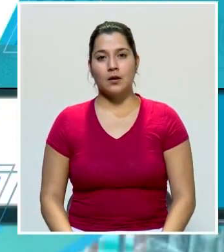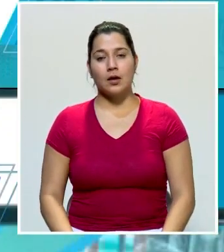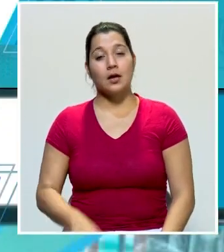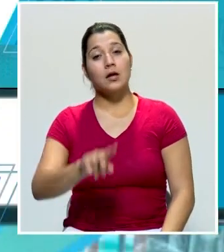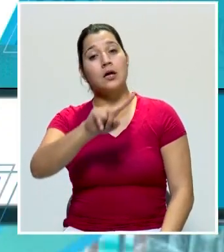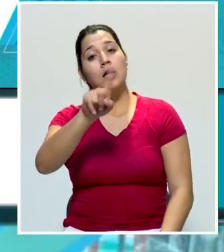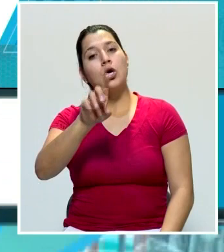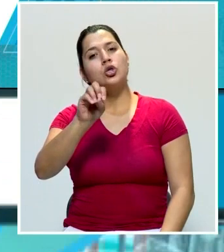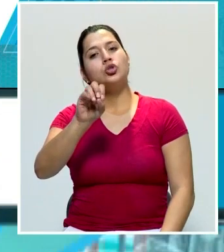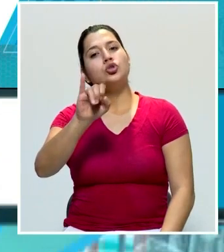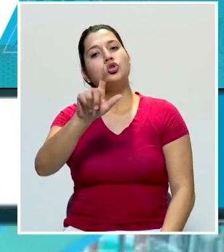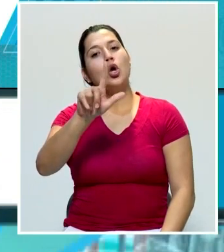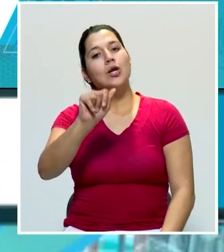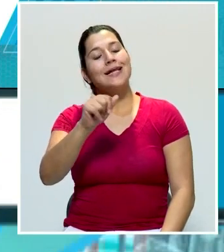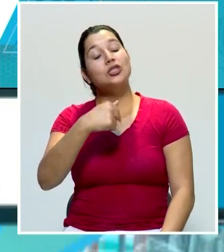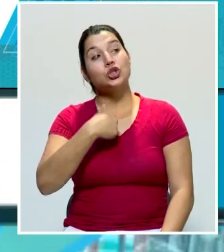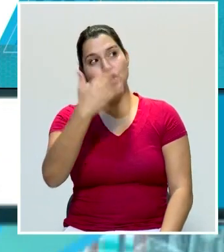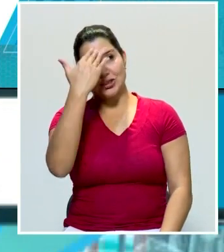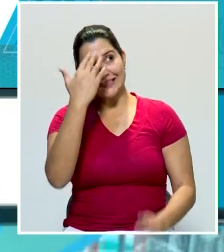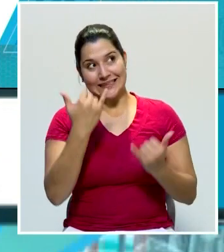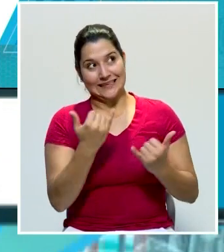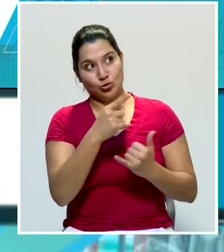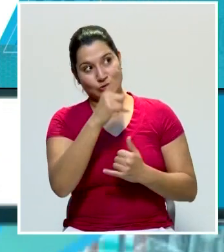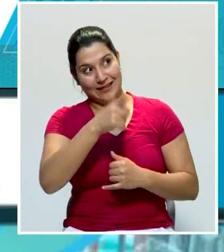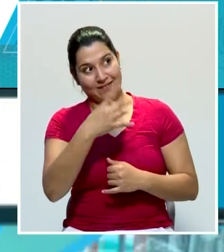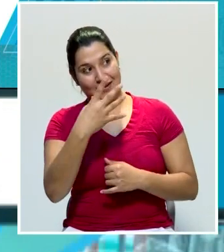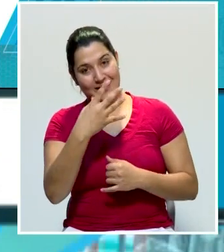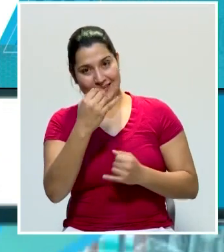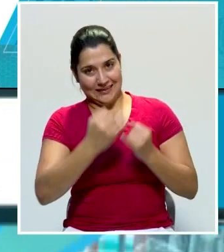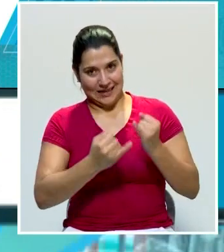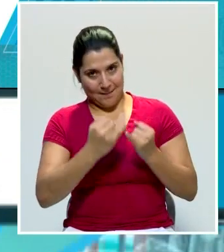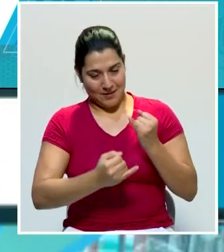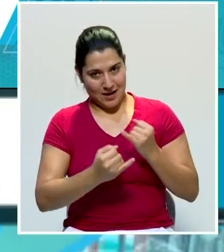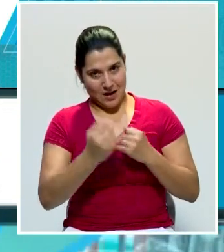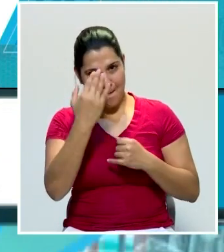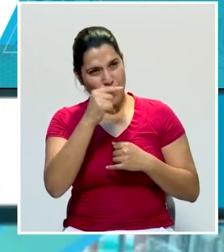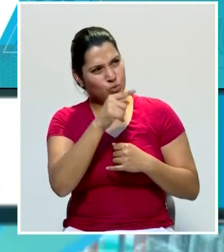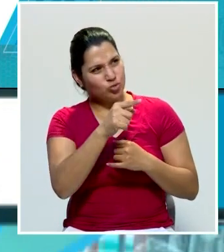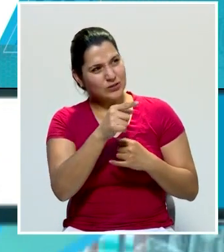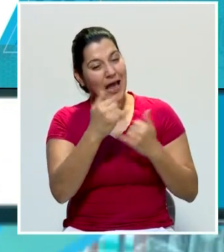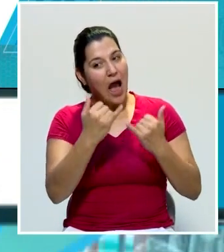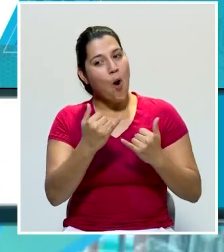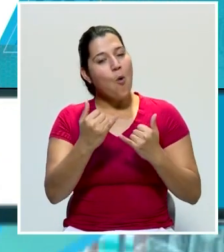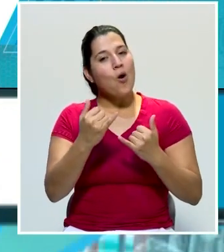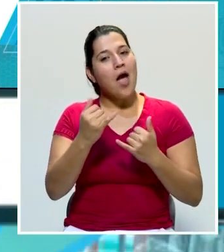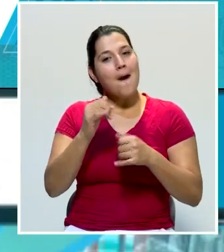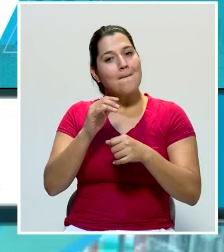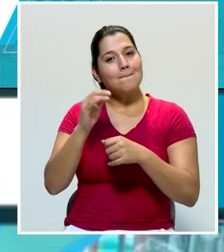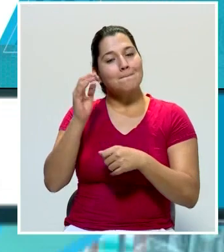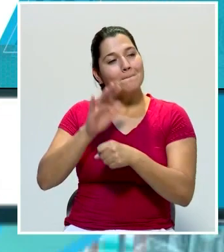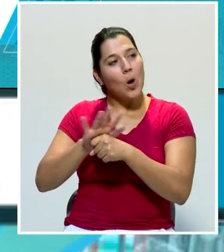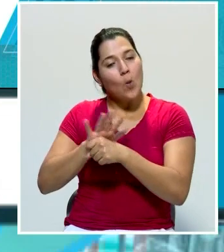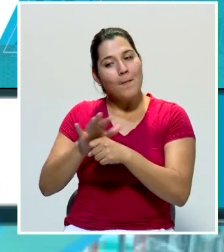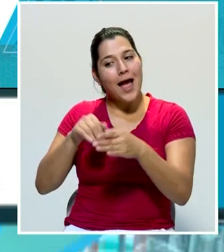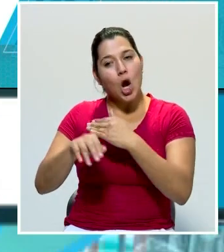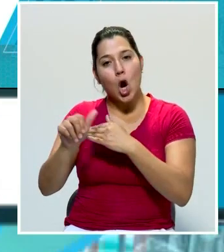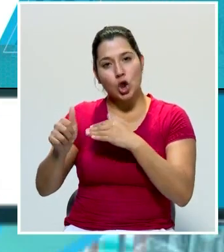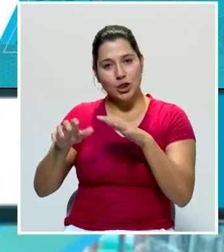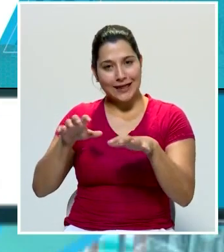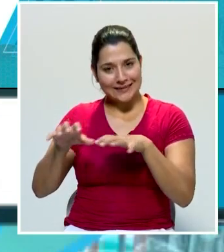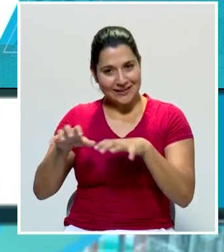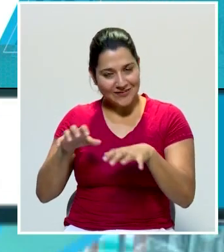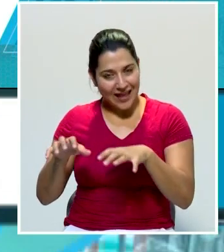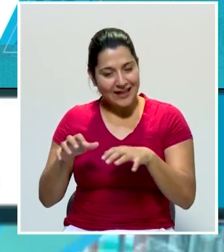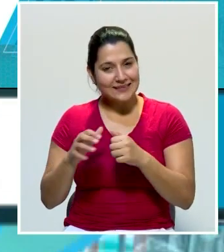Doña Zoila, sé que ya tiene que ir cerrando porque usted está en otras actividades propias de todo este